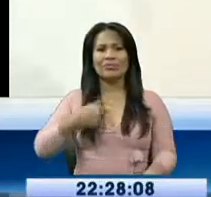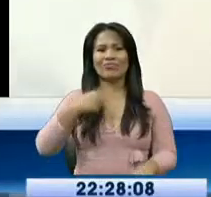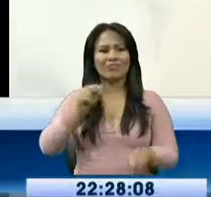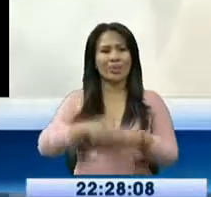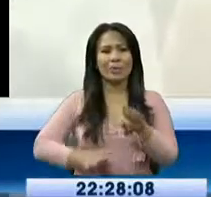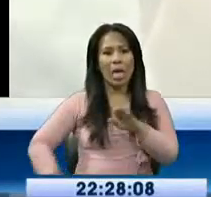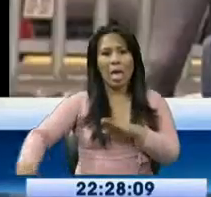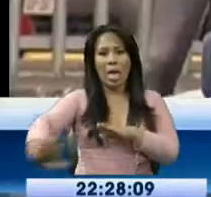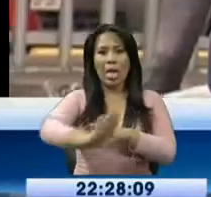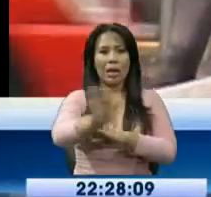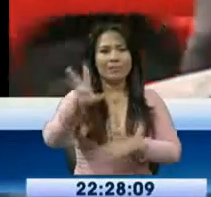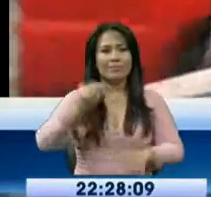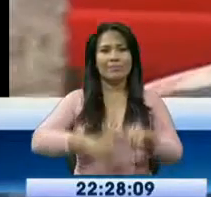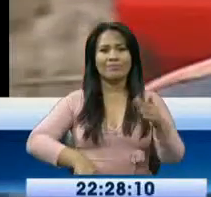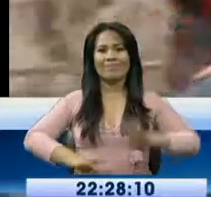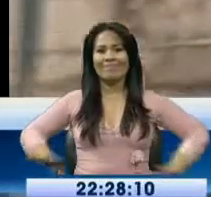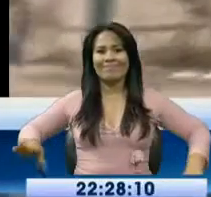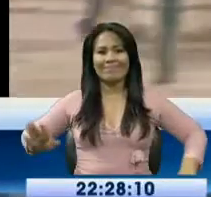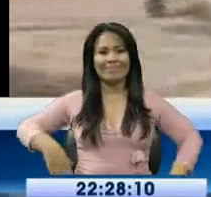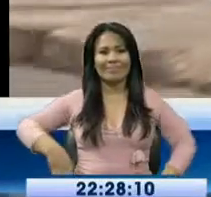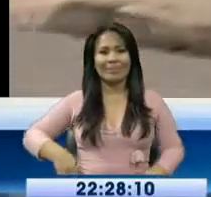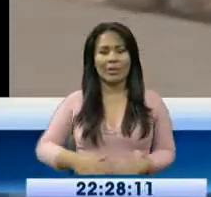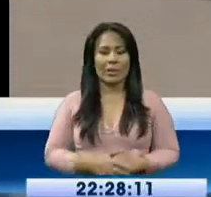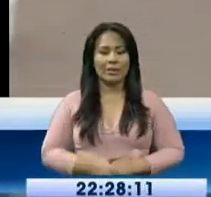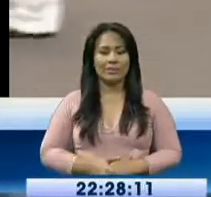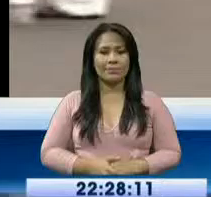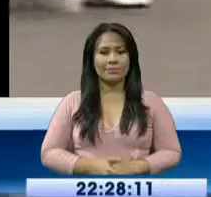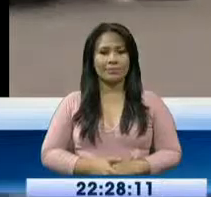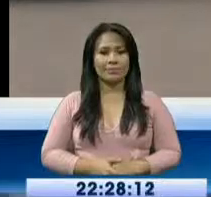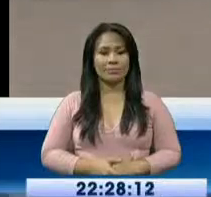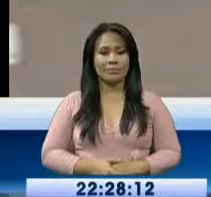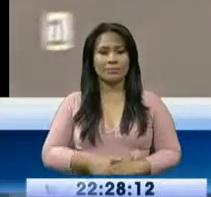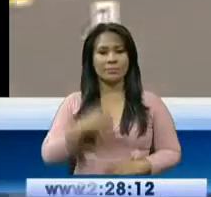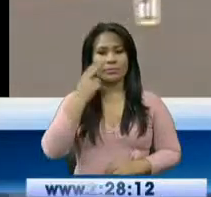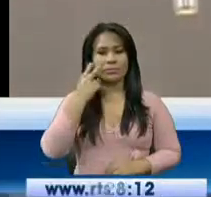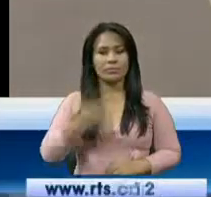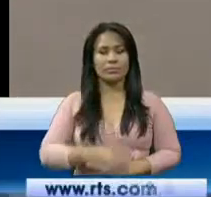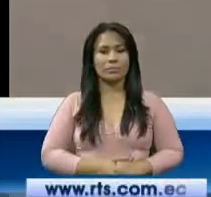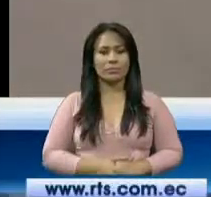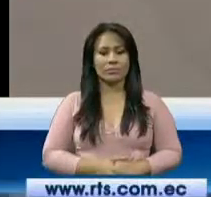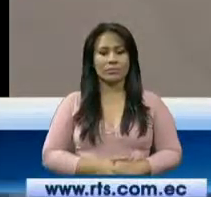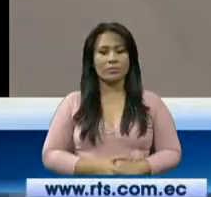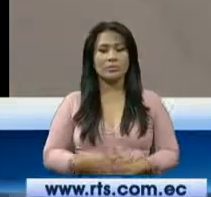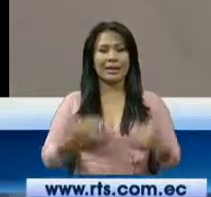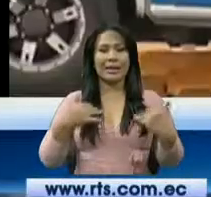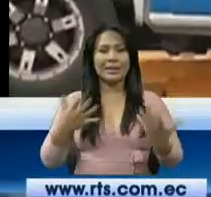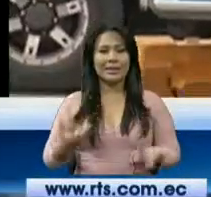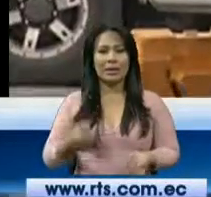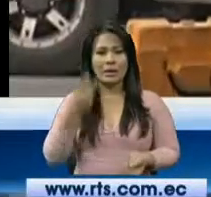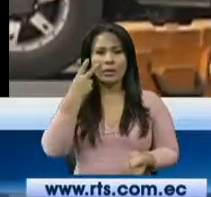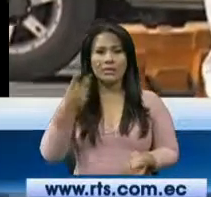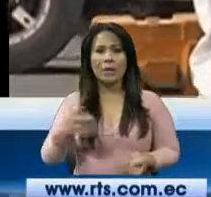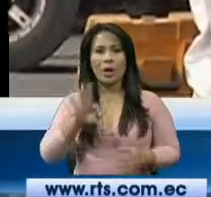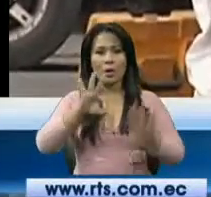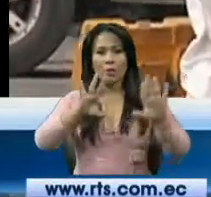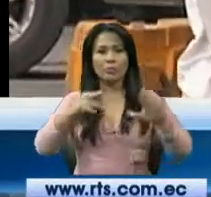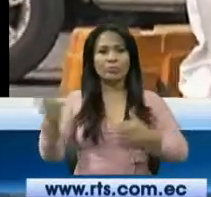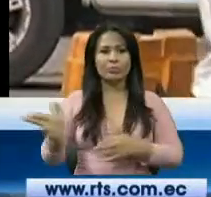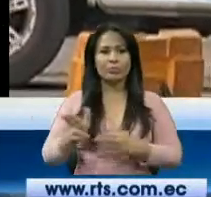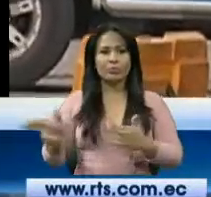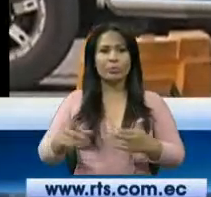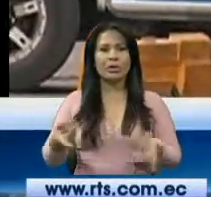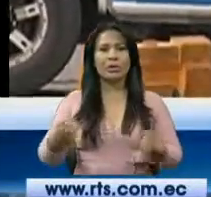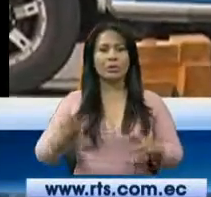moverse del lugar. Incluso el carro está chocado de él, el capó, porque chocó con el carro que estaba delante de él. Quiso reaccionar, pero ya no pudo, pues le dieron los 8 tiros. Su